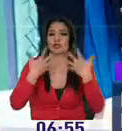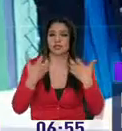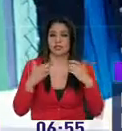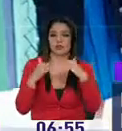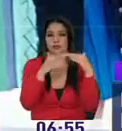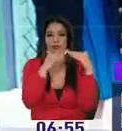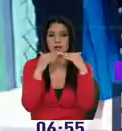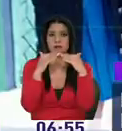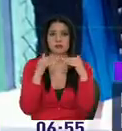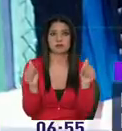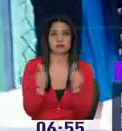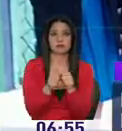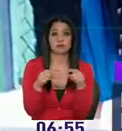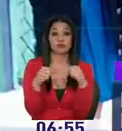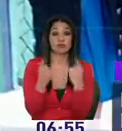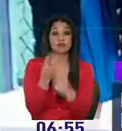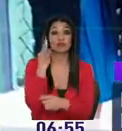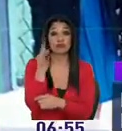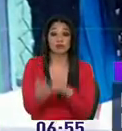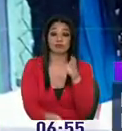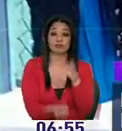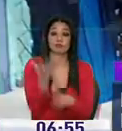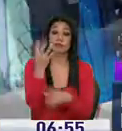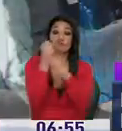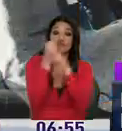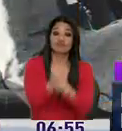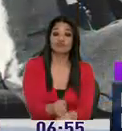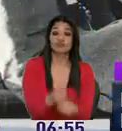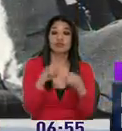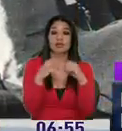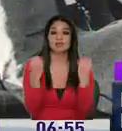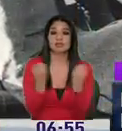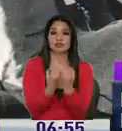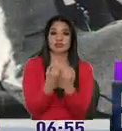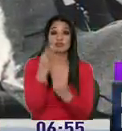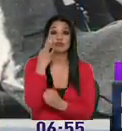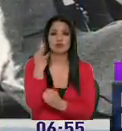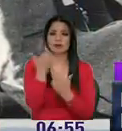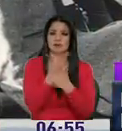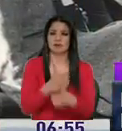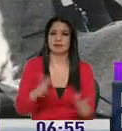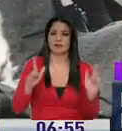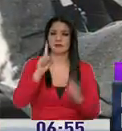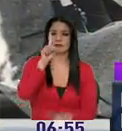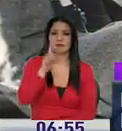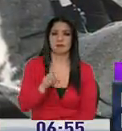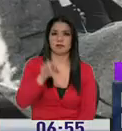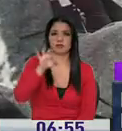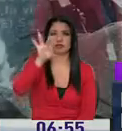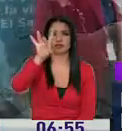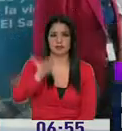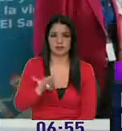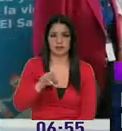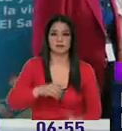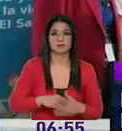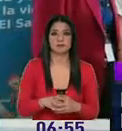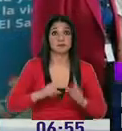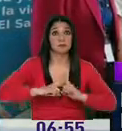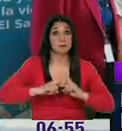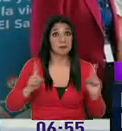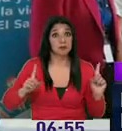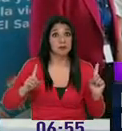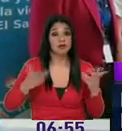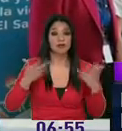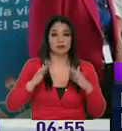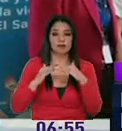junto a grupos de mujeres fundó organizaciones que pretendían liberar a la mujer de los años 80 del yugo patriarcal pero ya en el retorno a